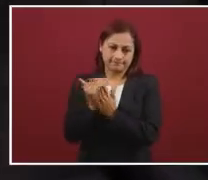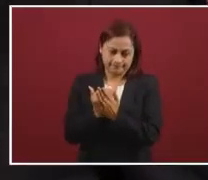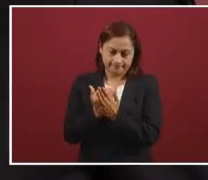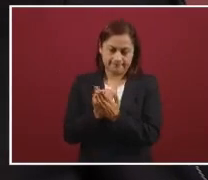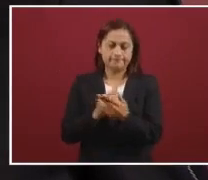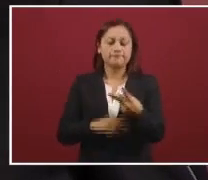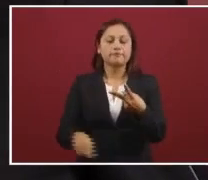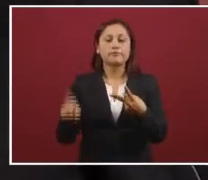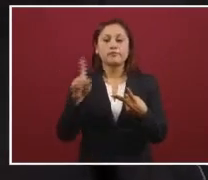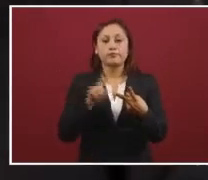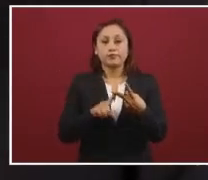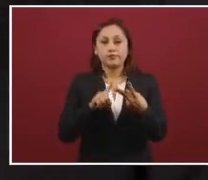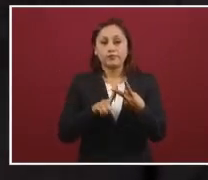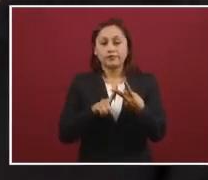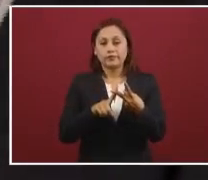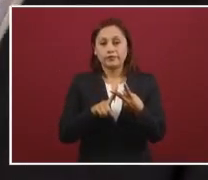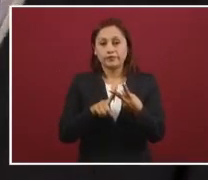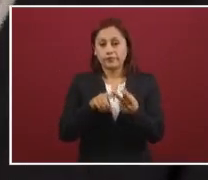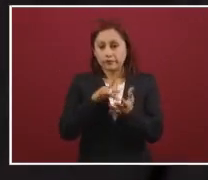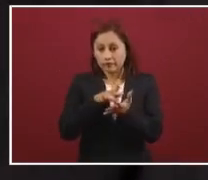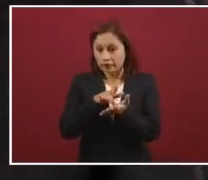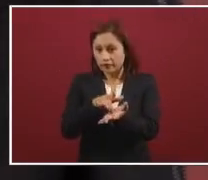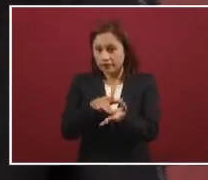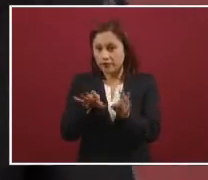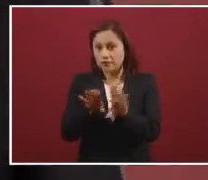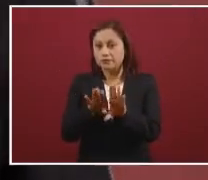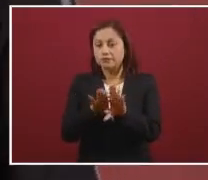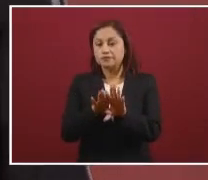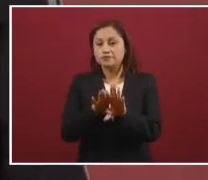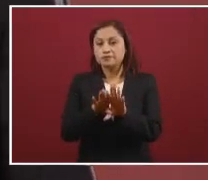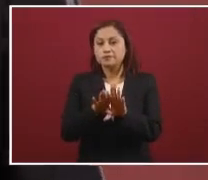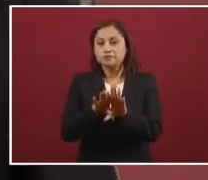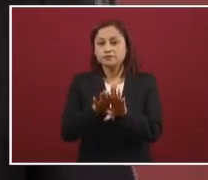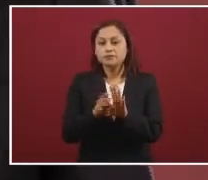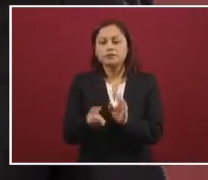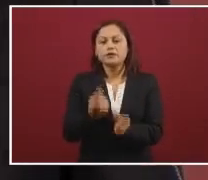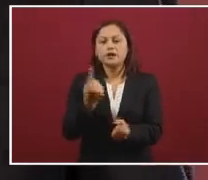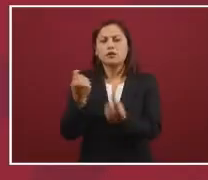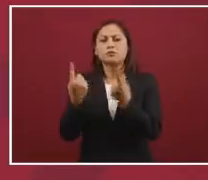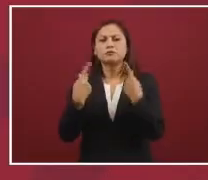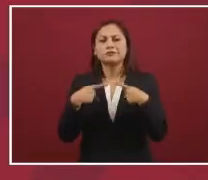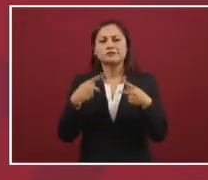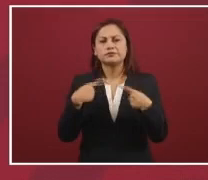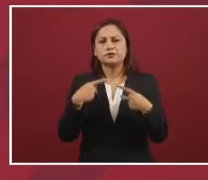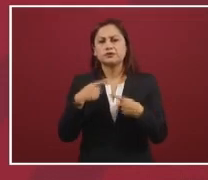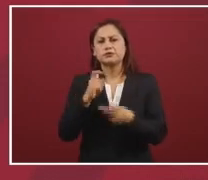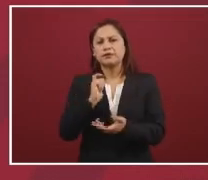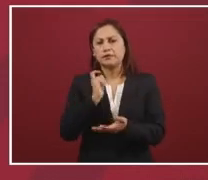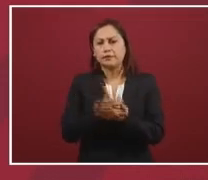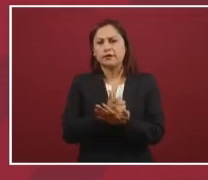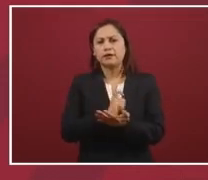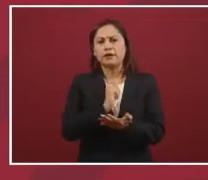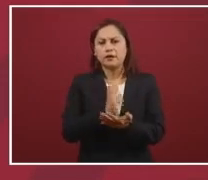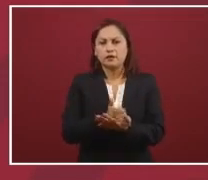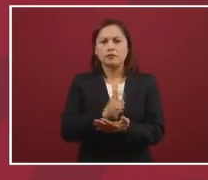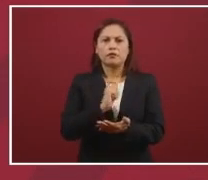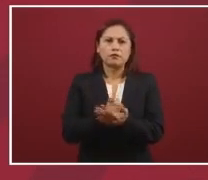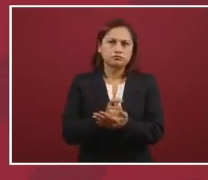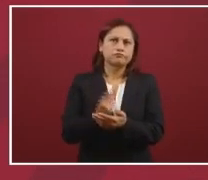Segundo, los que están pagando y pagando y no dejan de pagar o